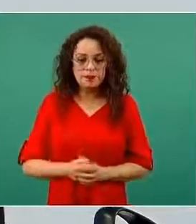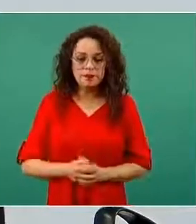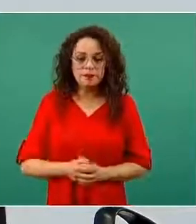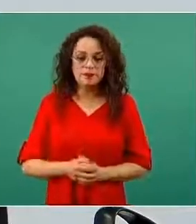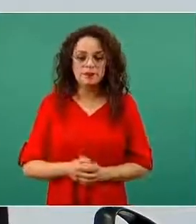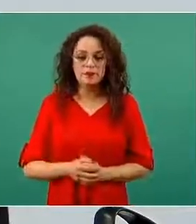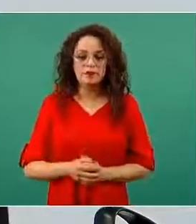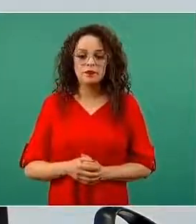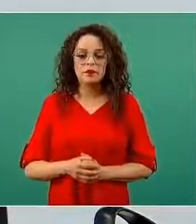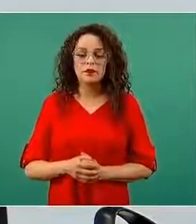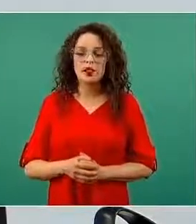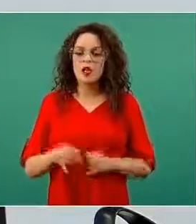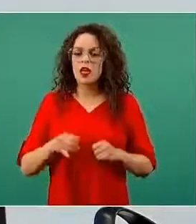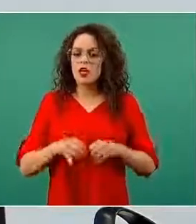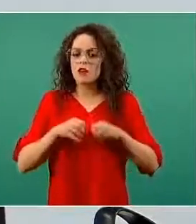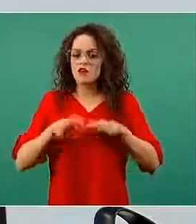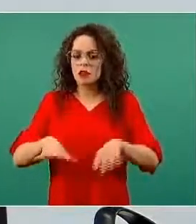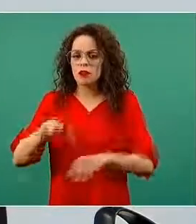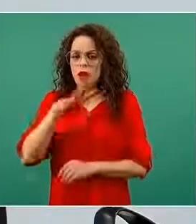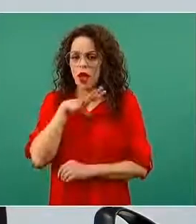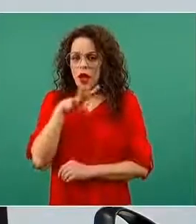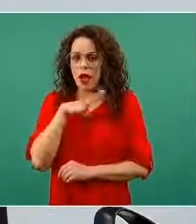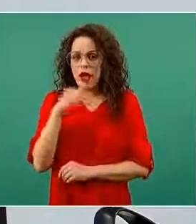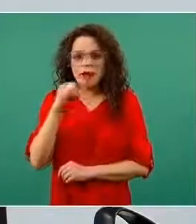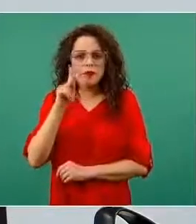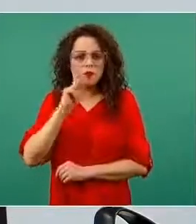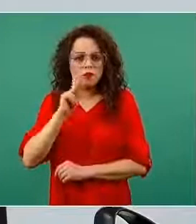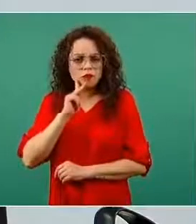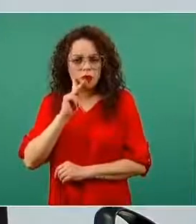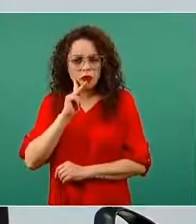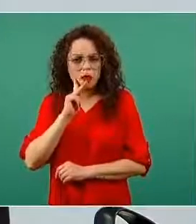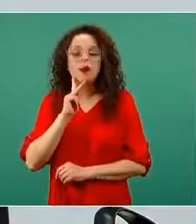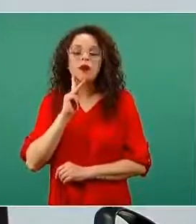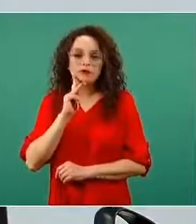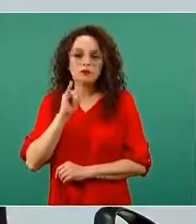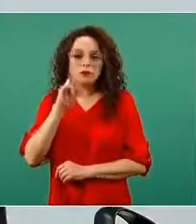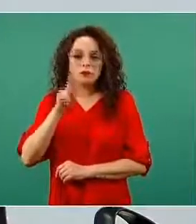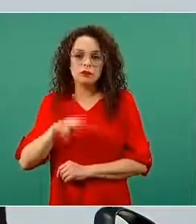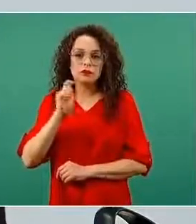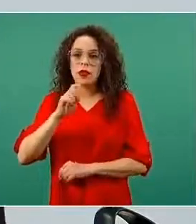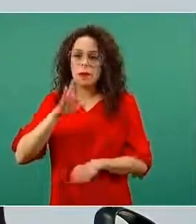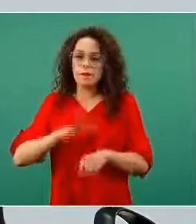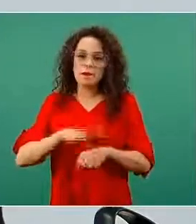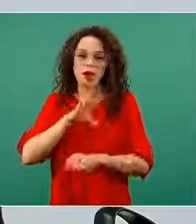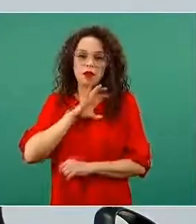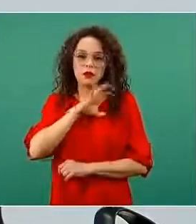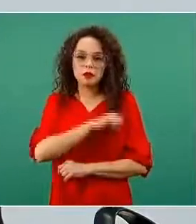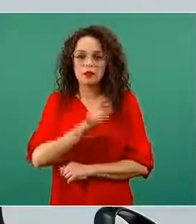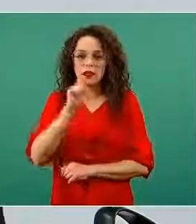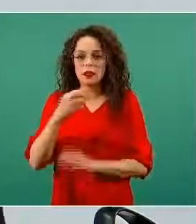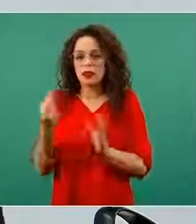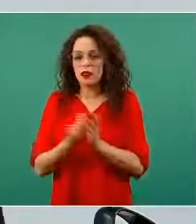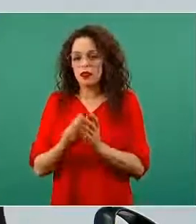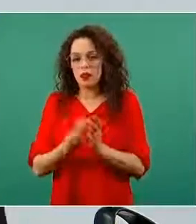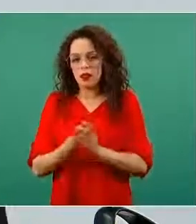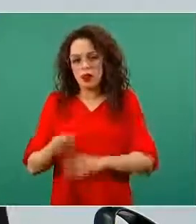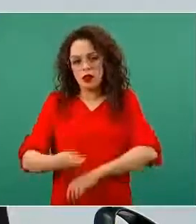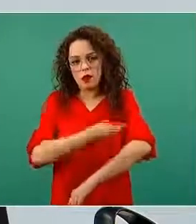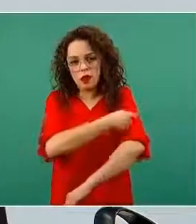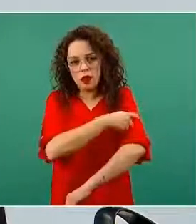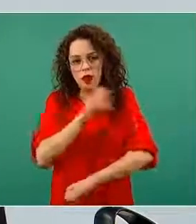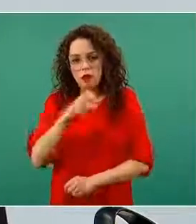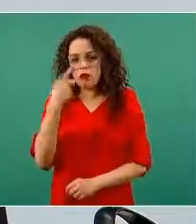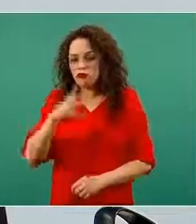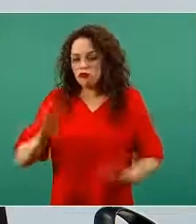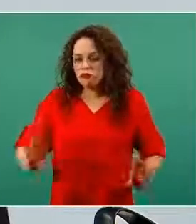la información que está disponible, se prefiere algún tipo de vacuna por las características